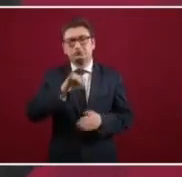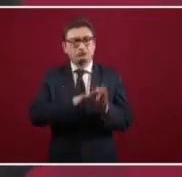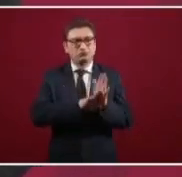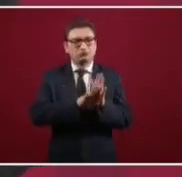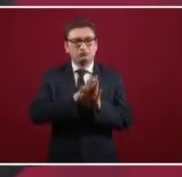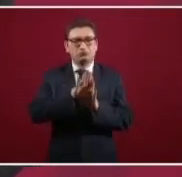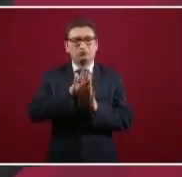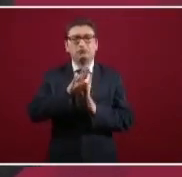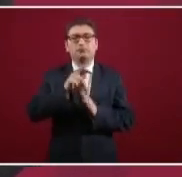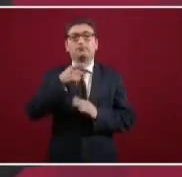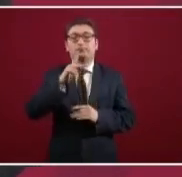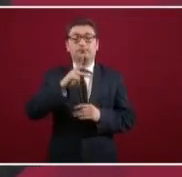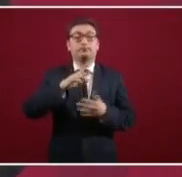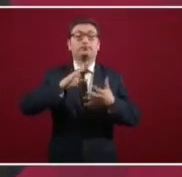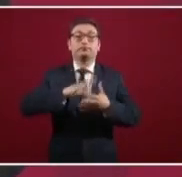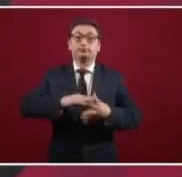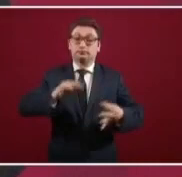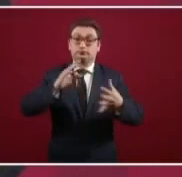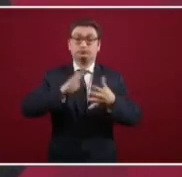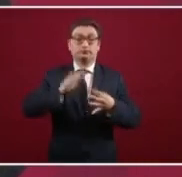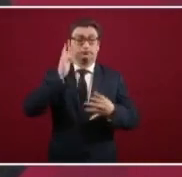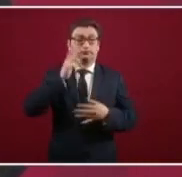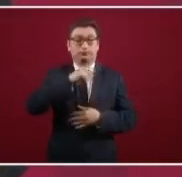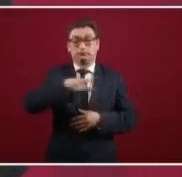ojalá y sirva la explicación